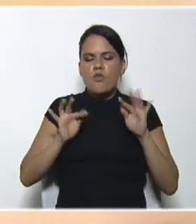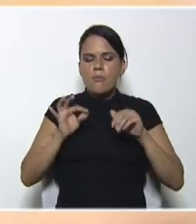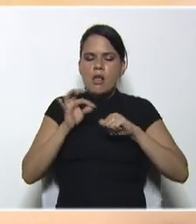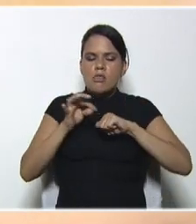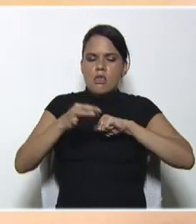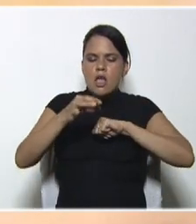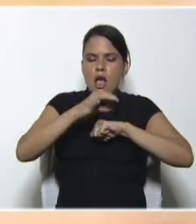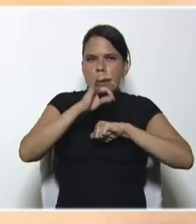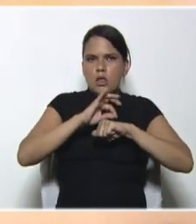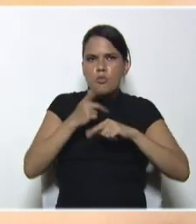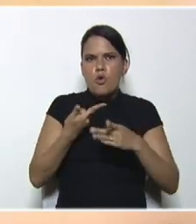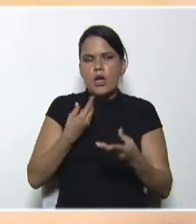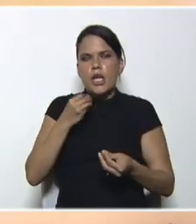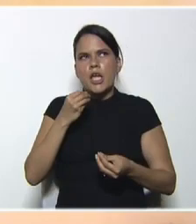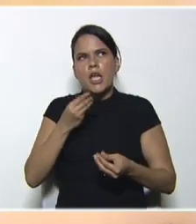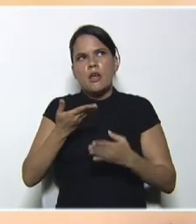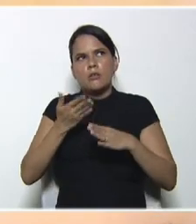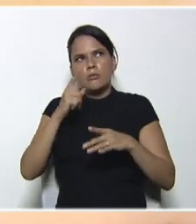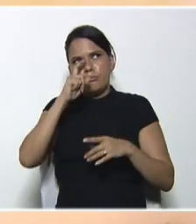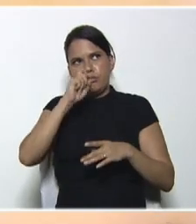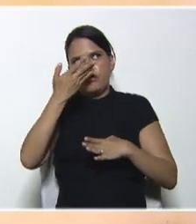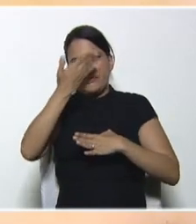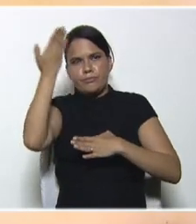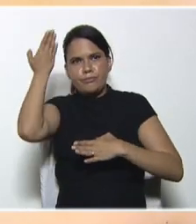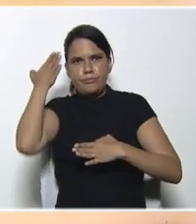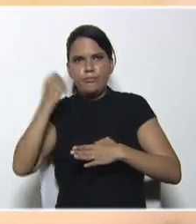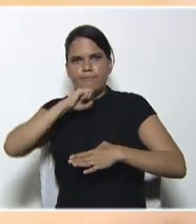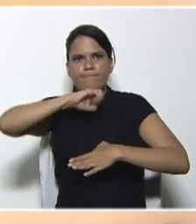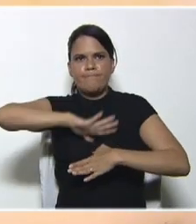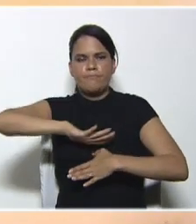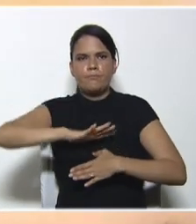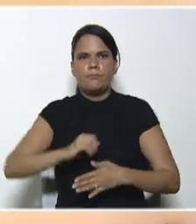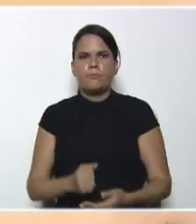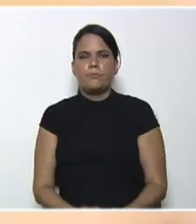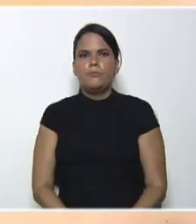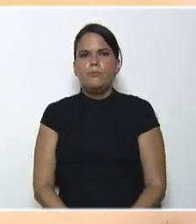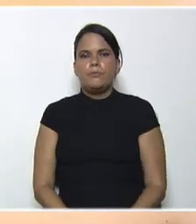Dalton, Thomson y Bohr.